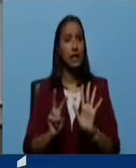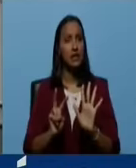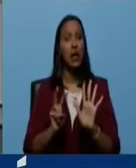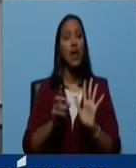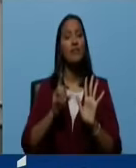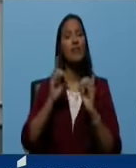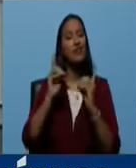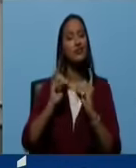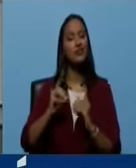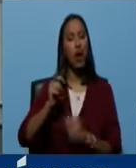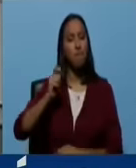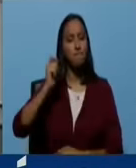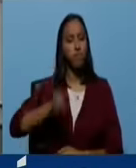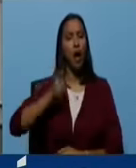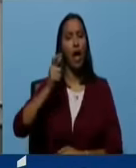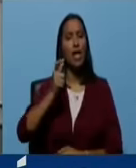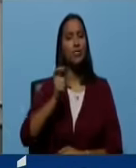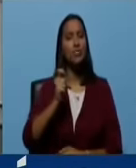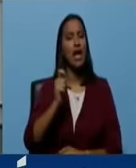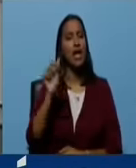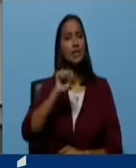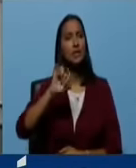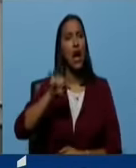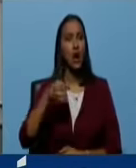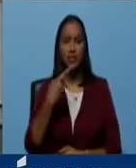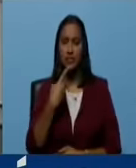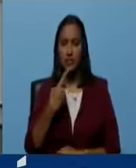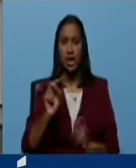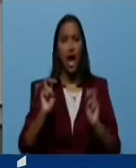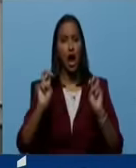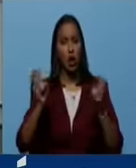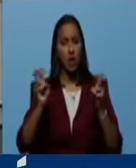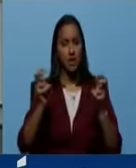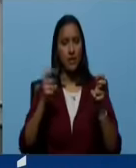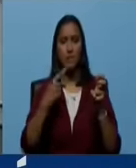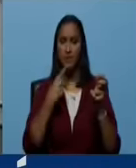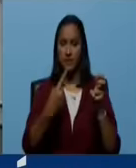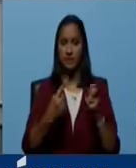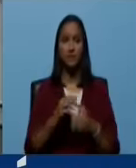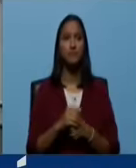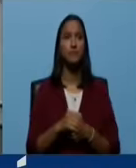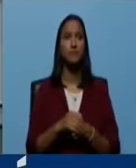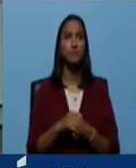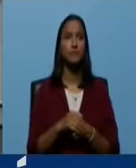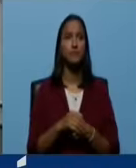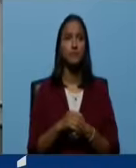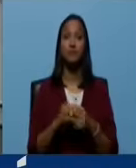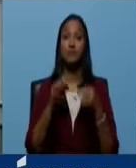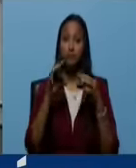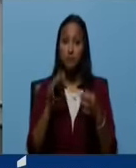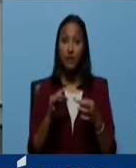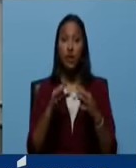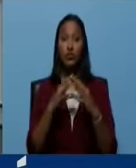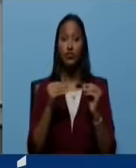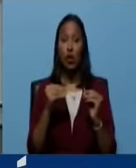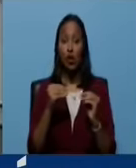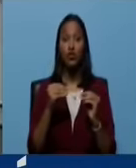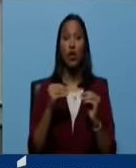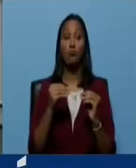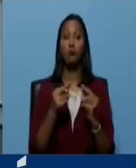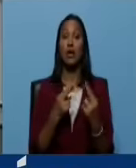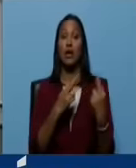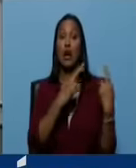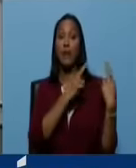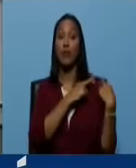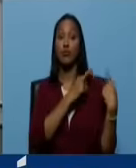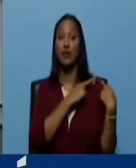de la decisión del TCJ, entre comillas, toma lo siguiente: determinar las responsabilidades del caso ante la